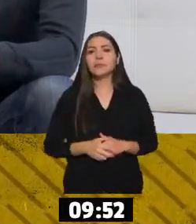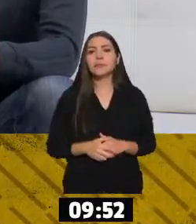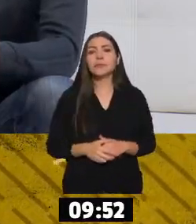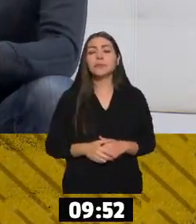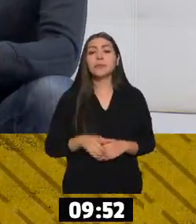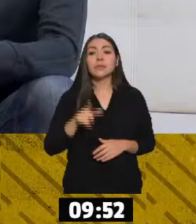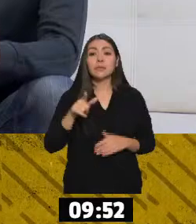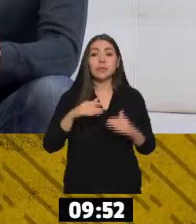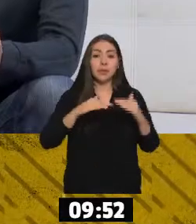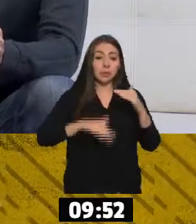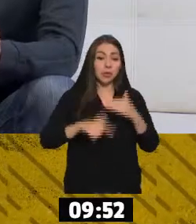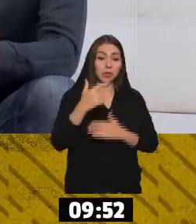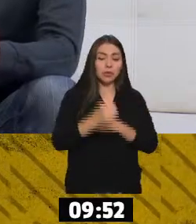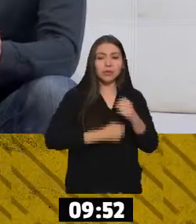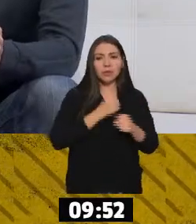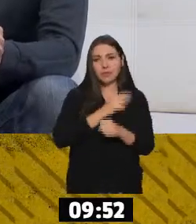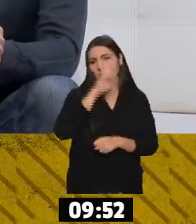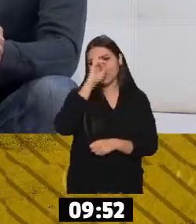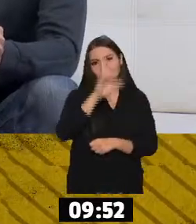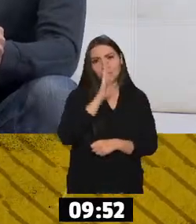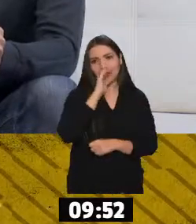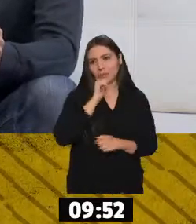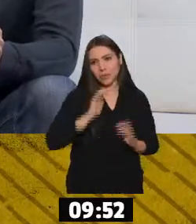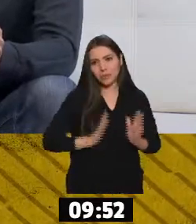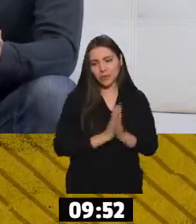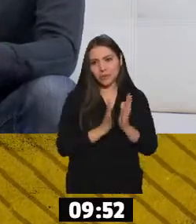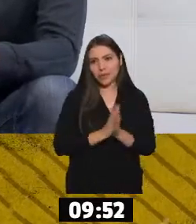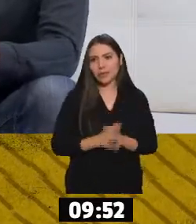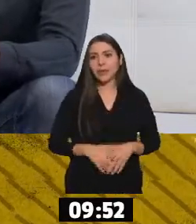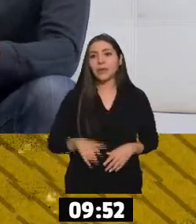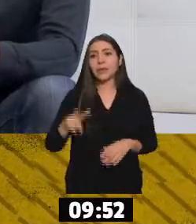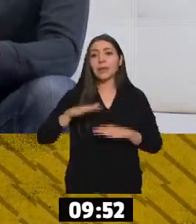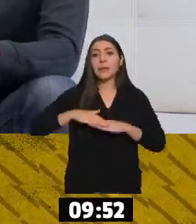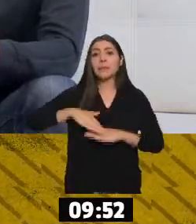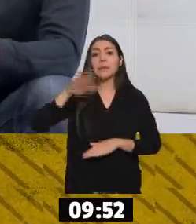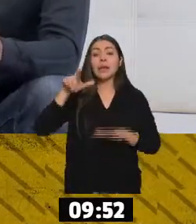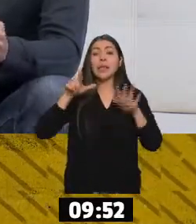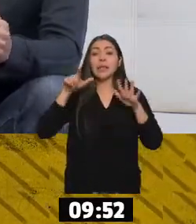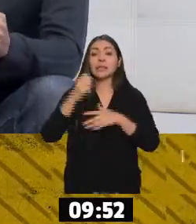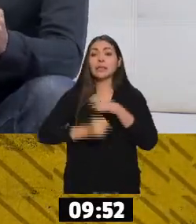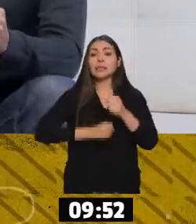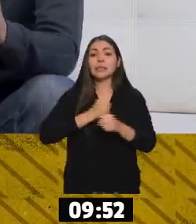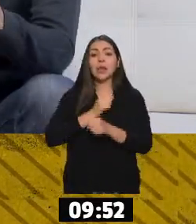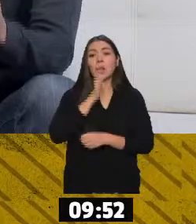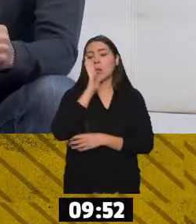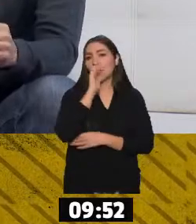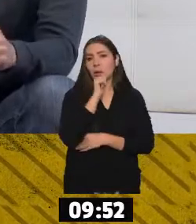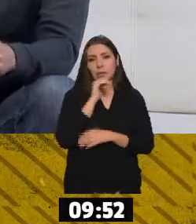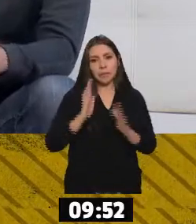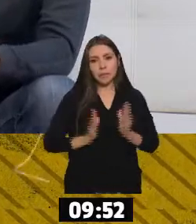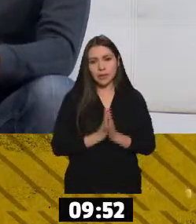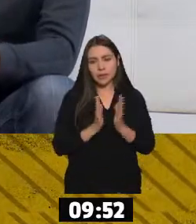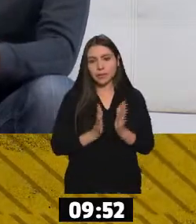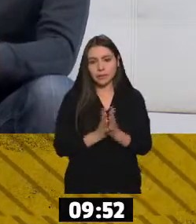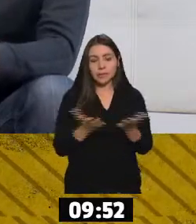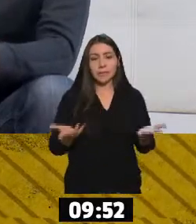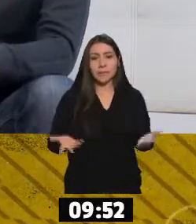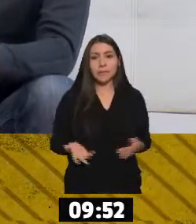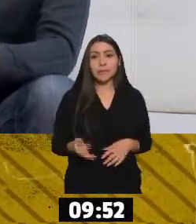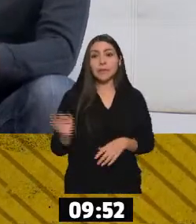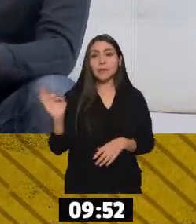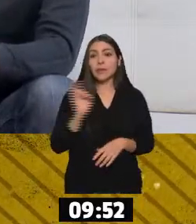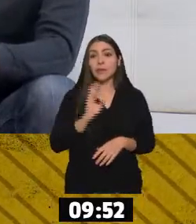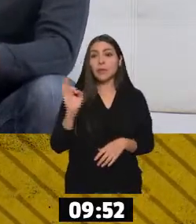participar menores de 12 años. En realidad no pudieron participar mayores de 17 años. Qué barbaridad. Claro, señora. Porque se hubiera